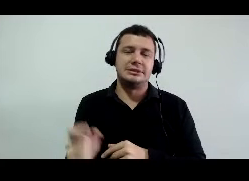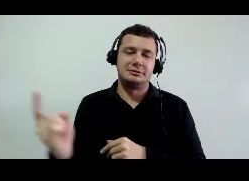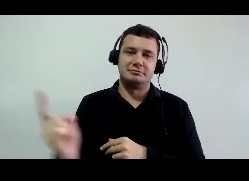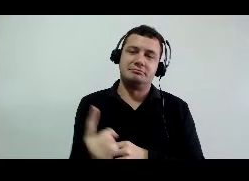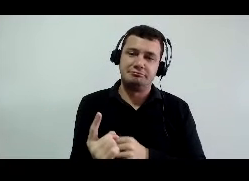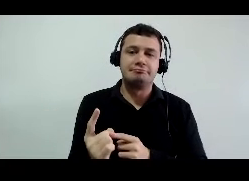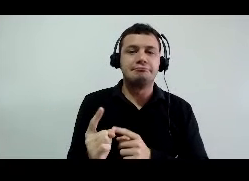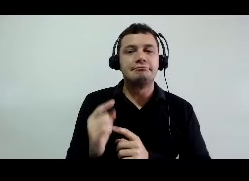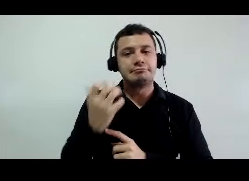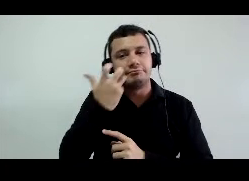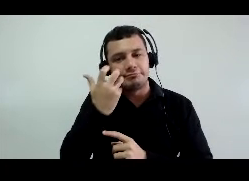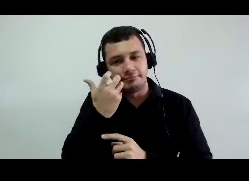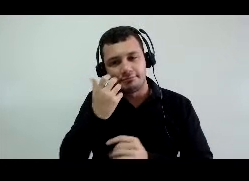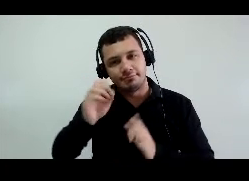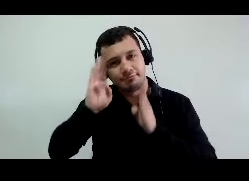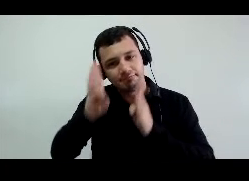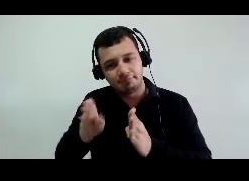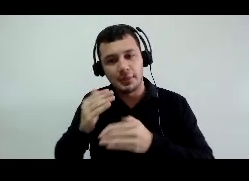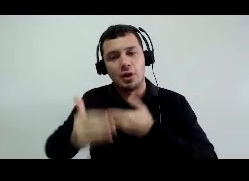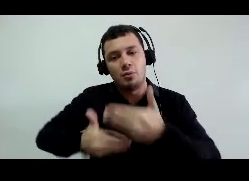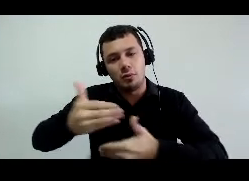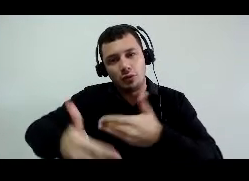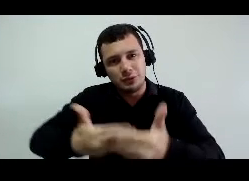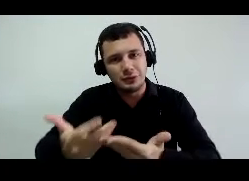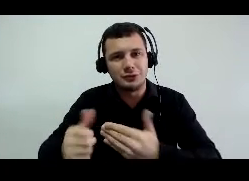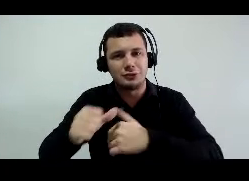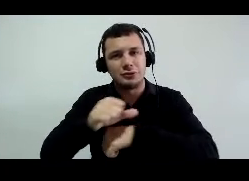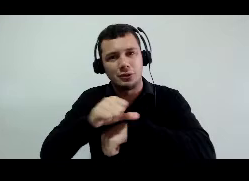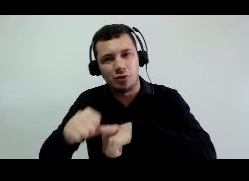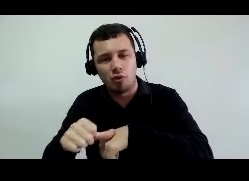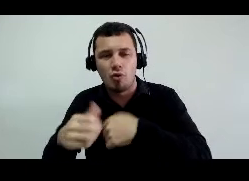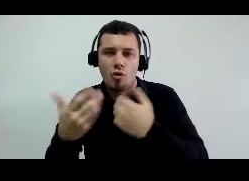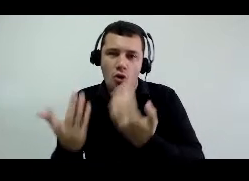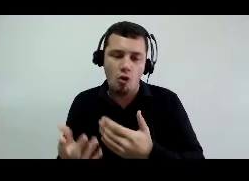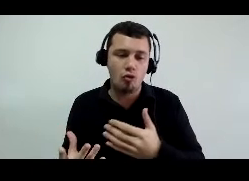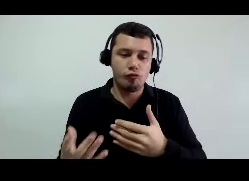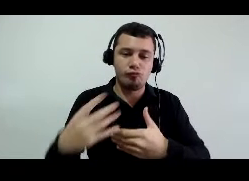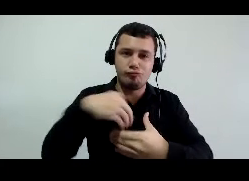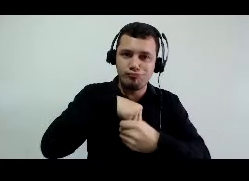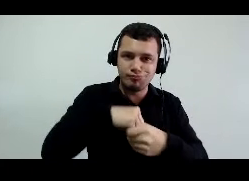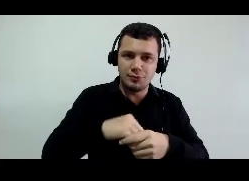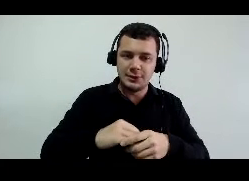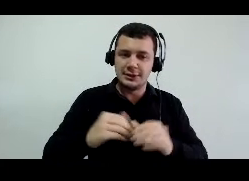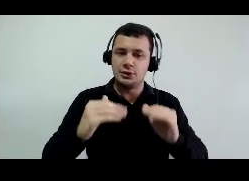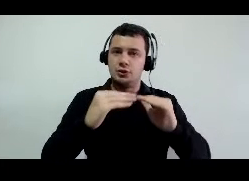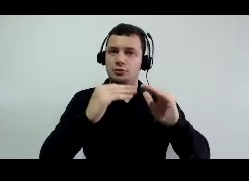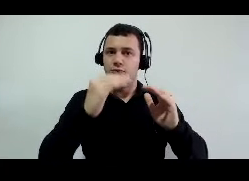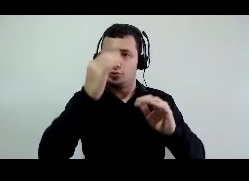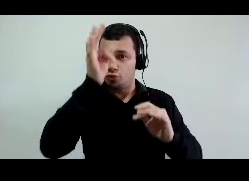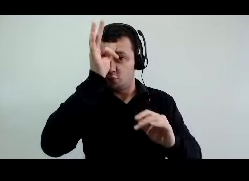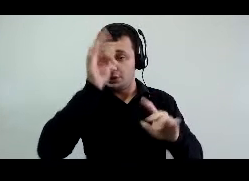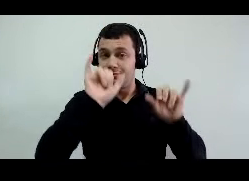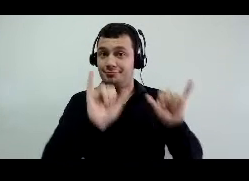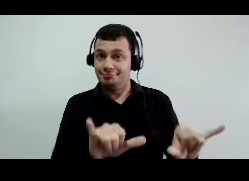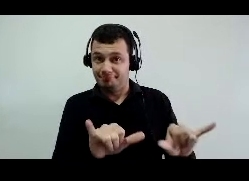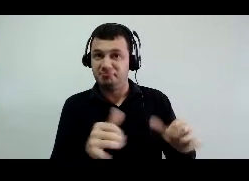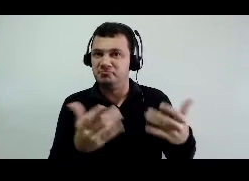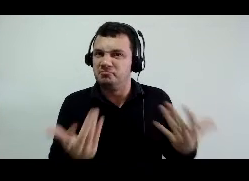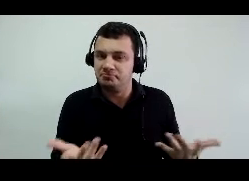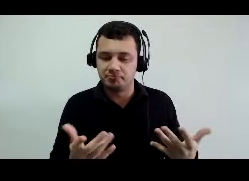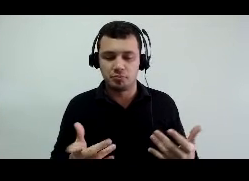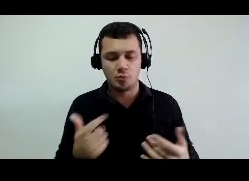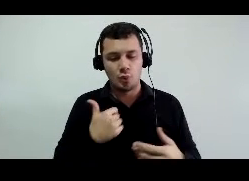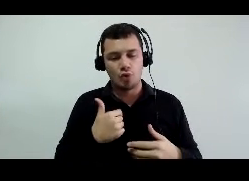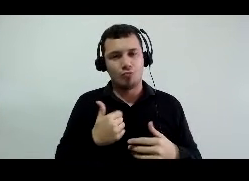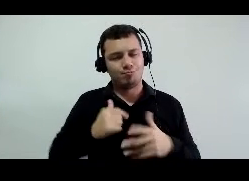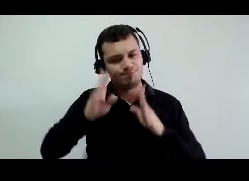procedimiento quirúrgico o clínico de atención, qué complejidad me causa, cómo puedo yo realizar una atención en salud,